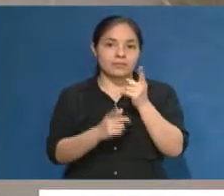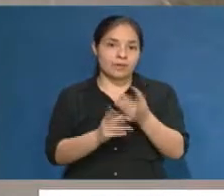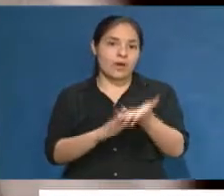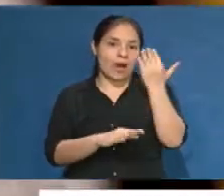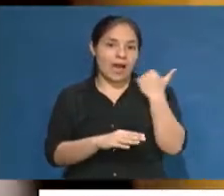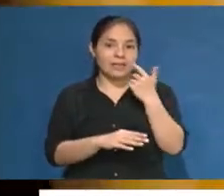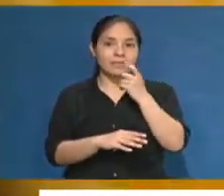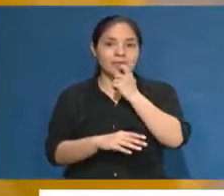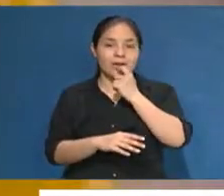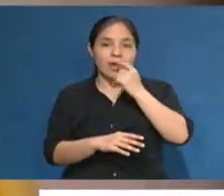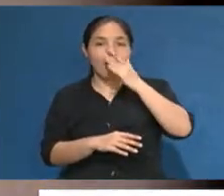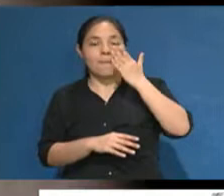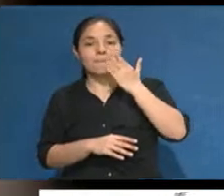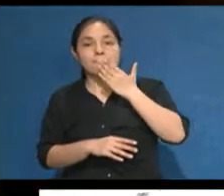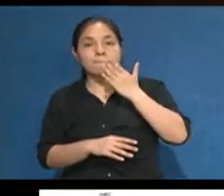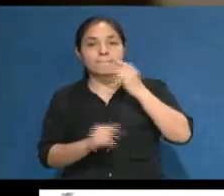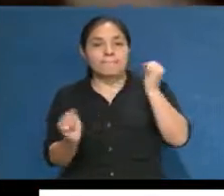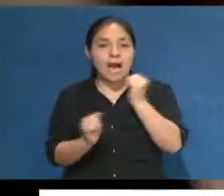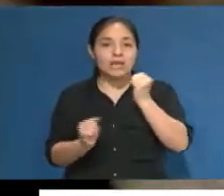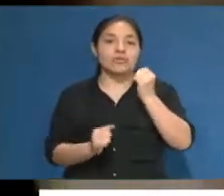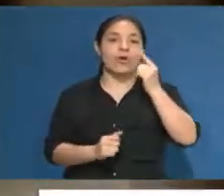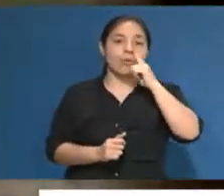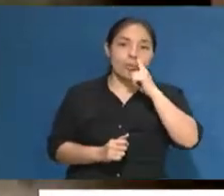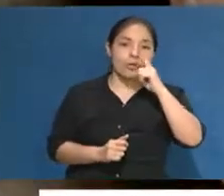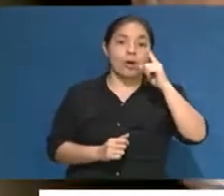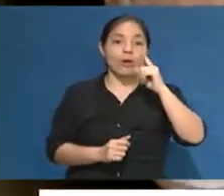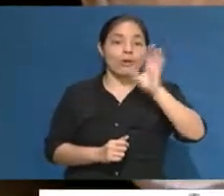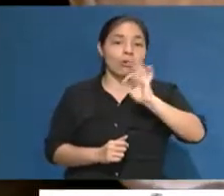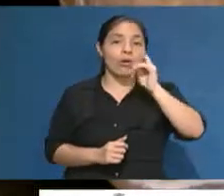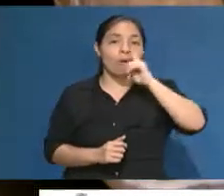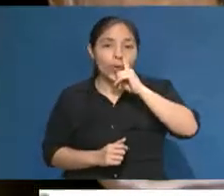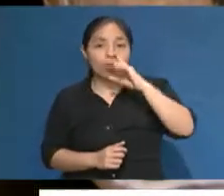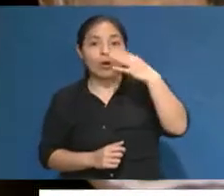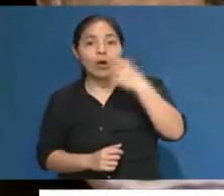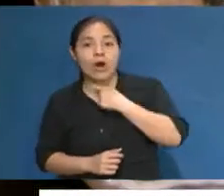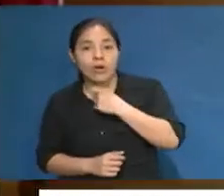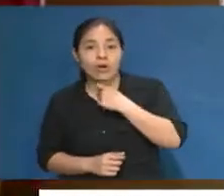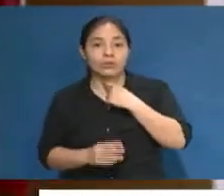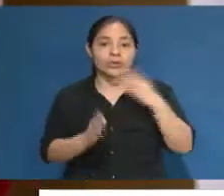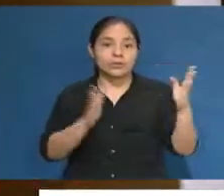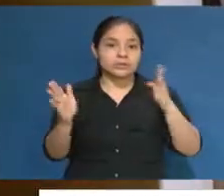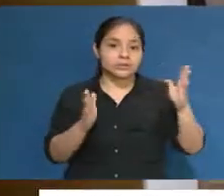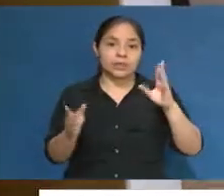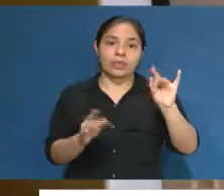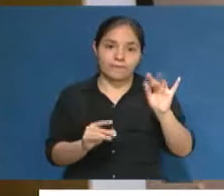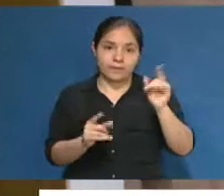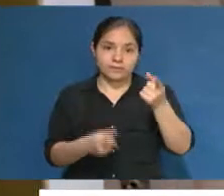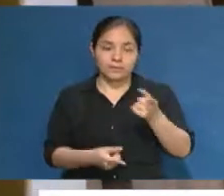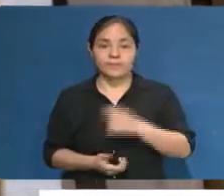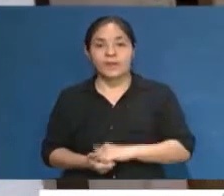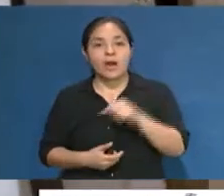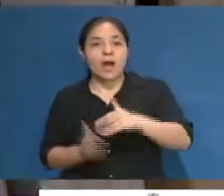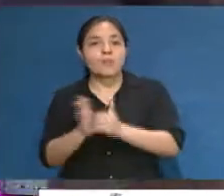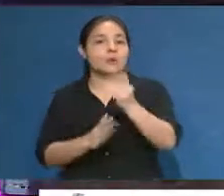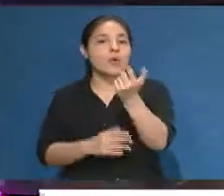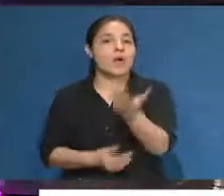ejemplo, en mayo-junio o julio-agosto. Exacto. Pero en este caso, ¿de cuánto es el incremento? Todavía no está establecido.